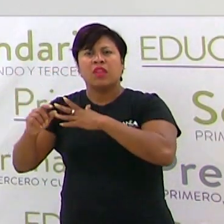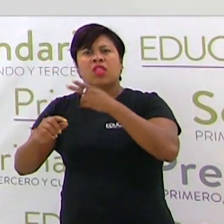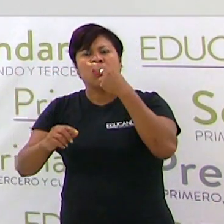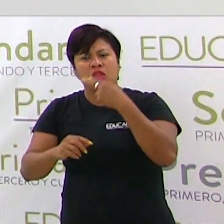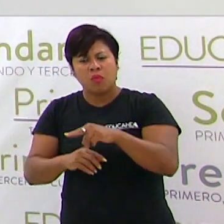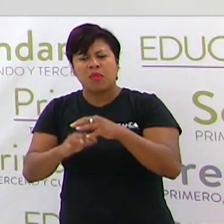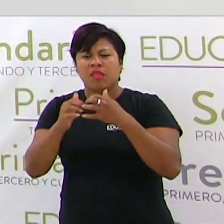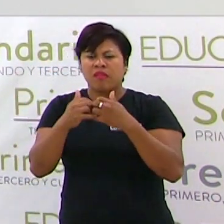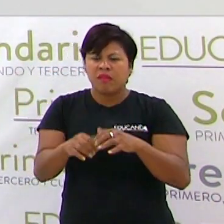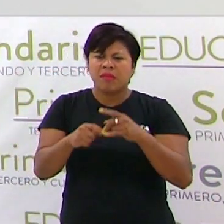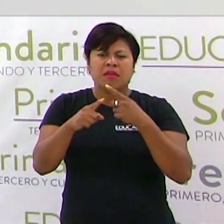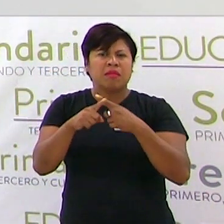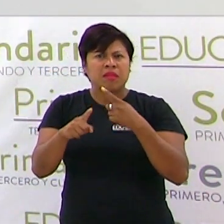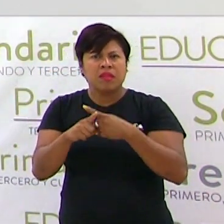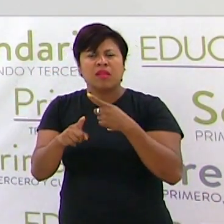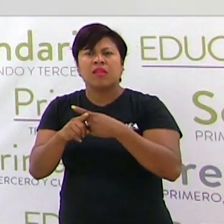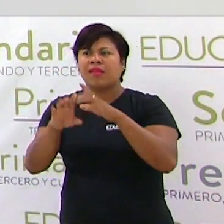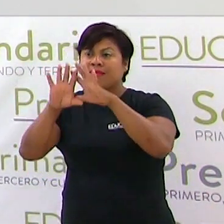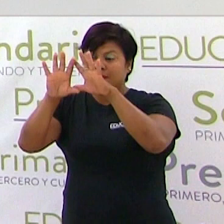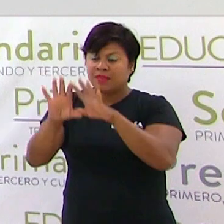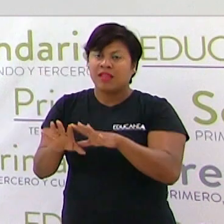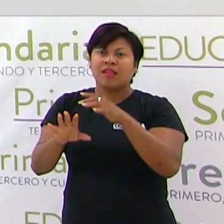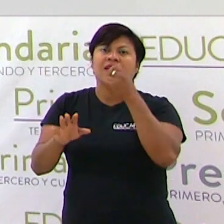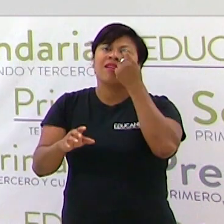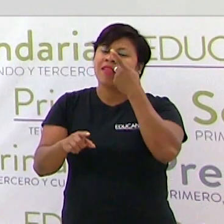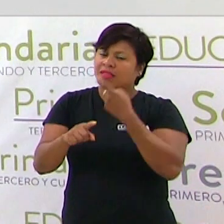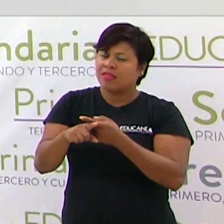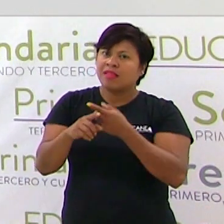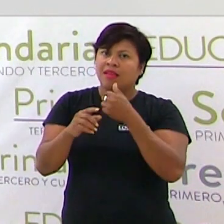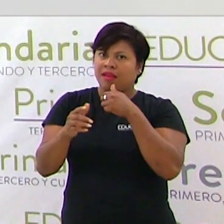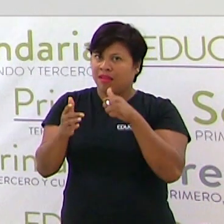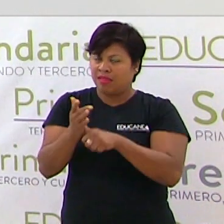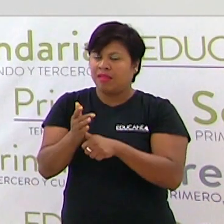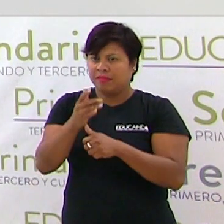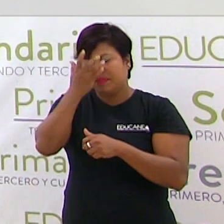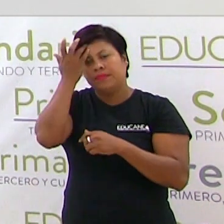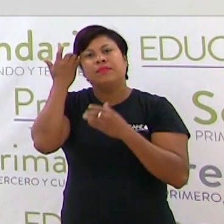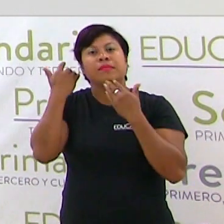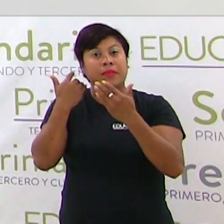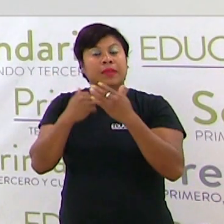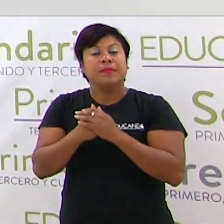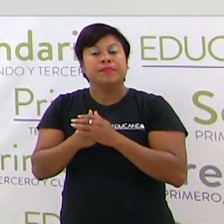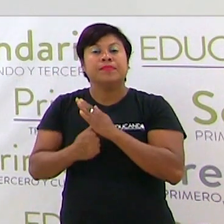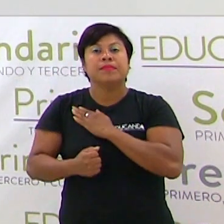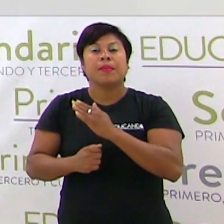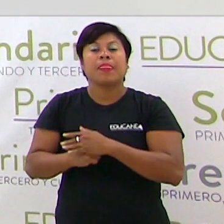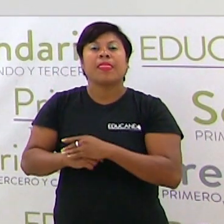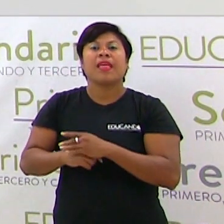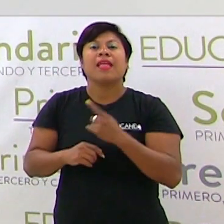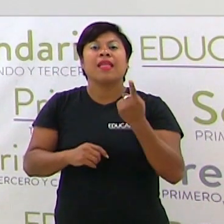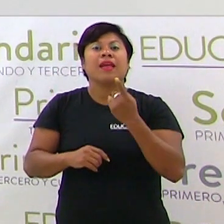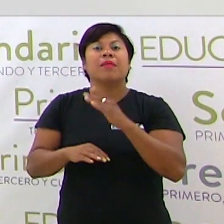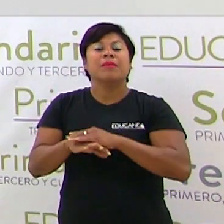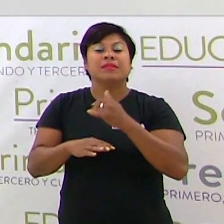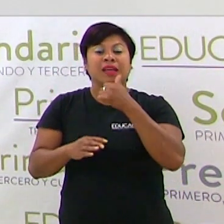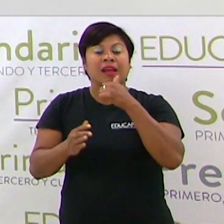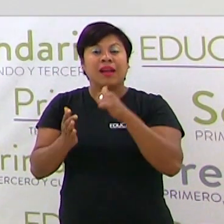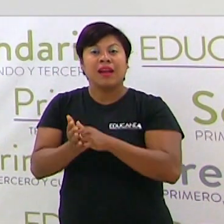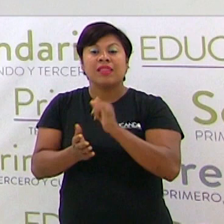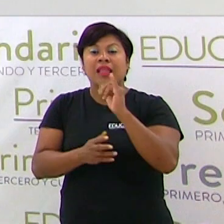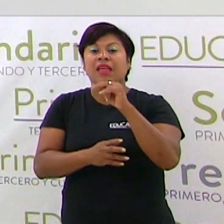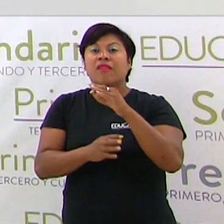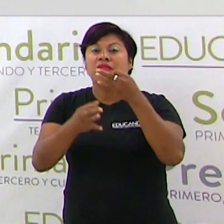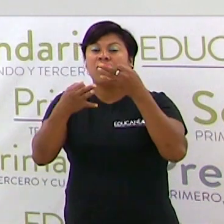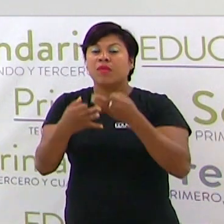empresa, su dirección, que está emitiendo esa carta, ¿verdad? Bueno, ¿qué es lo que tiene la carta informal que